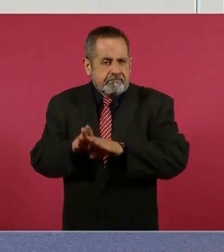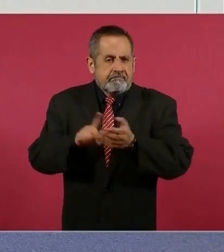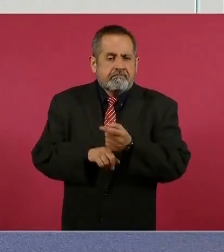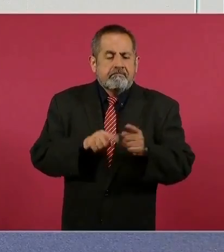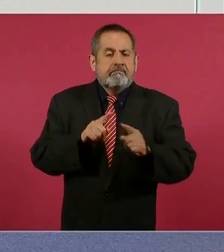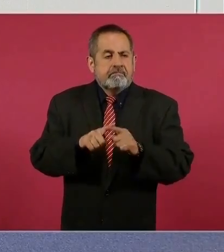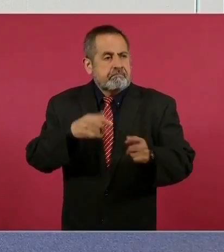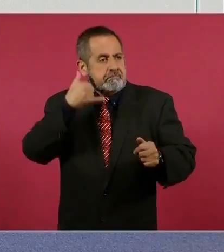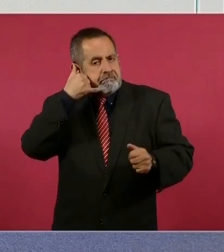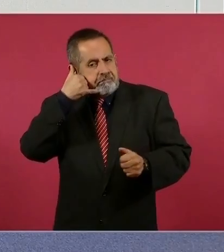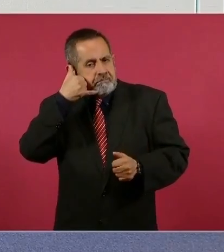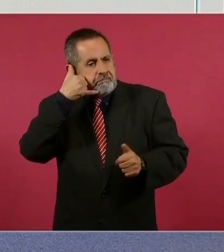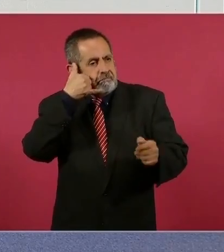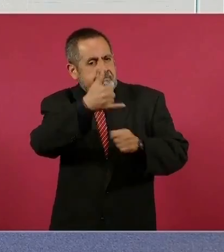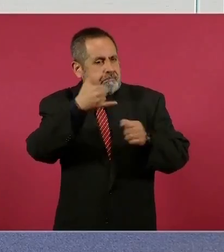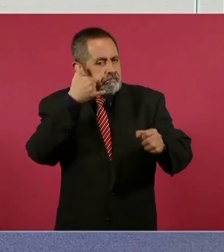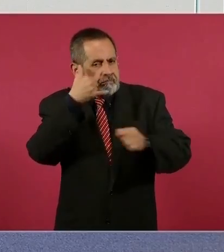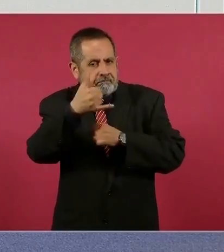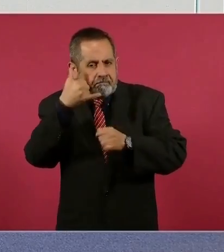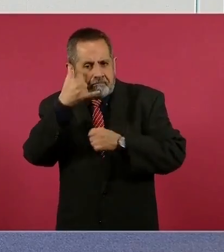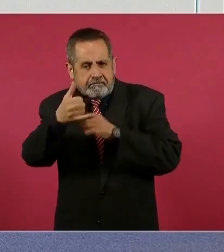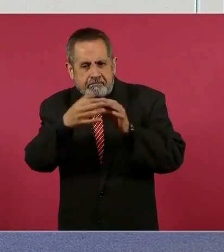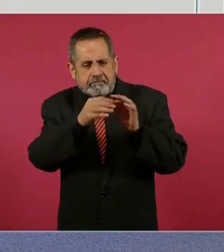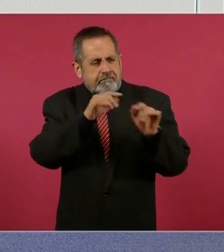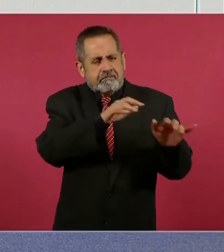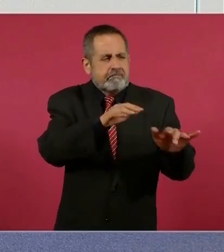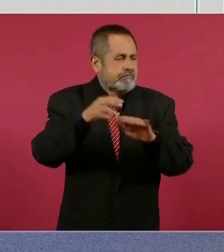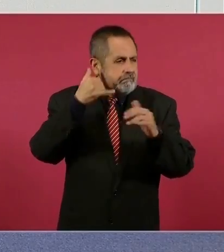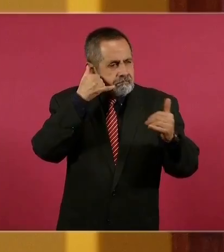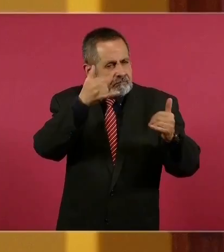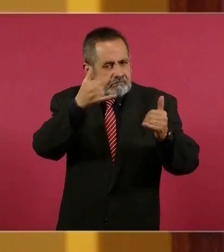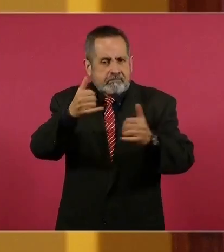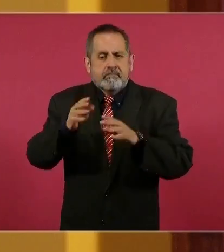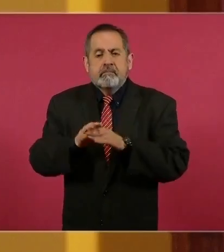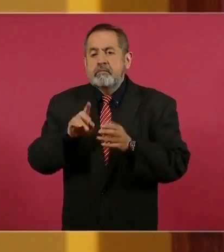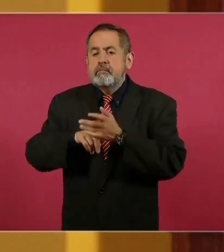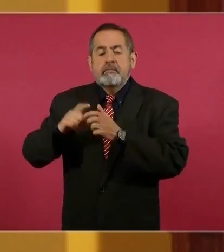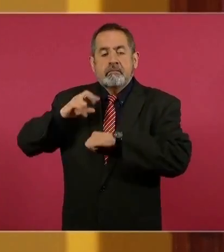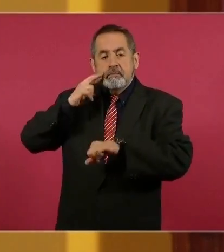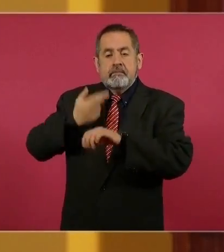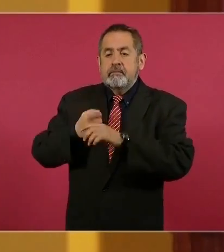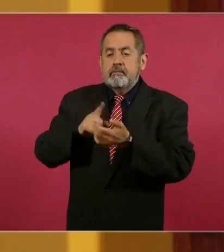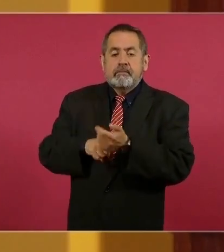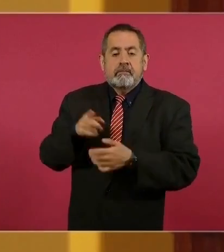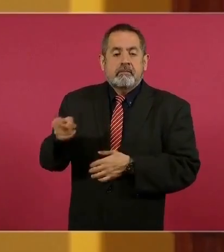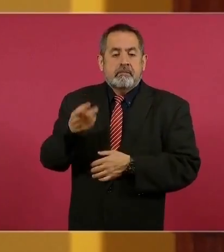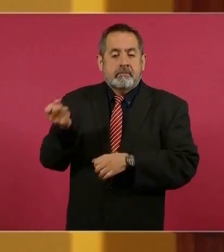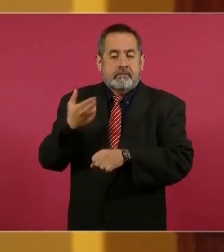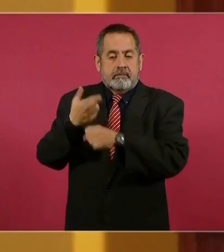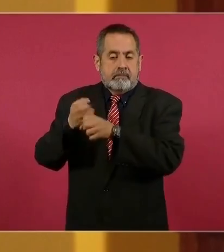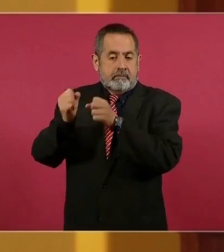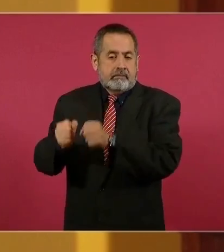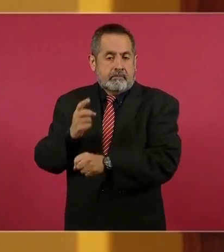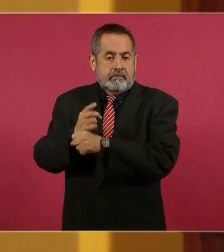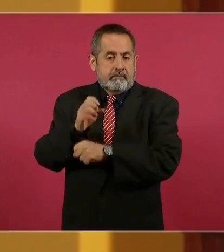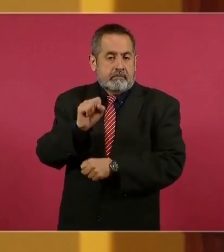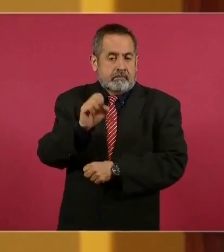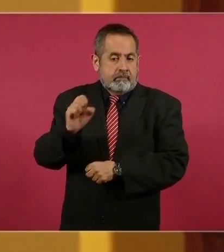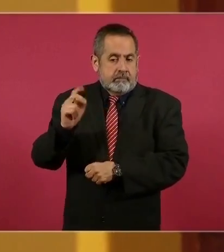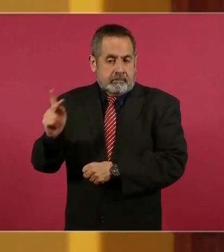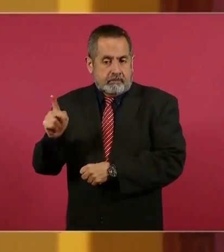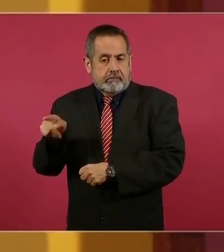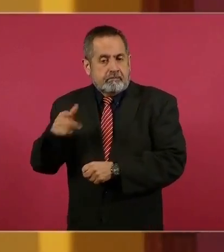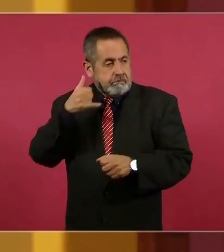las llamadas telefónicas. Esta estrategia a cargo de la Secretaría de Seguridad y Protección